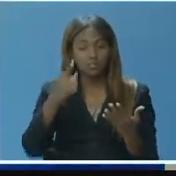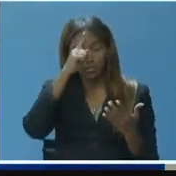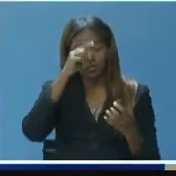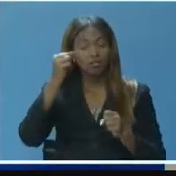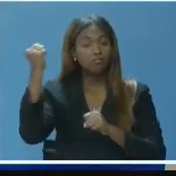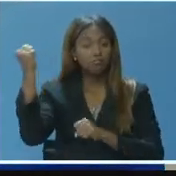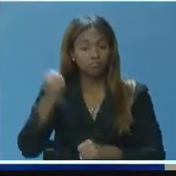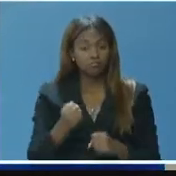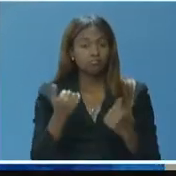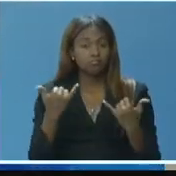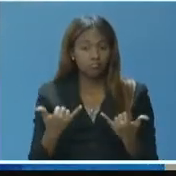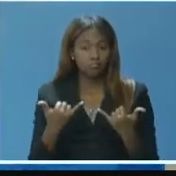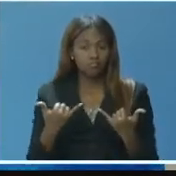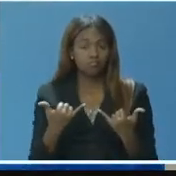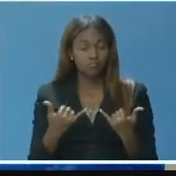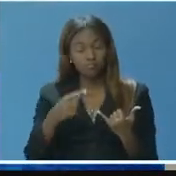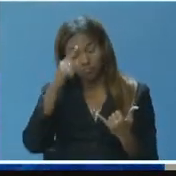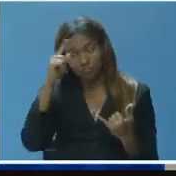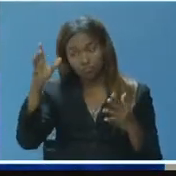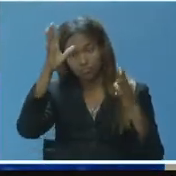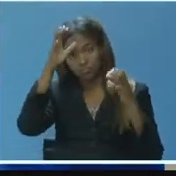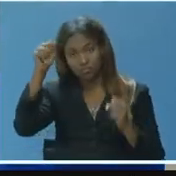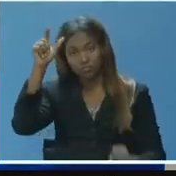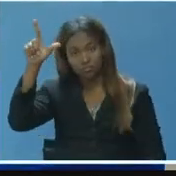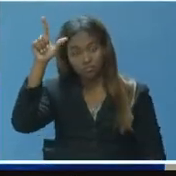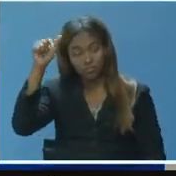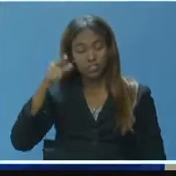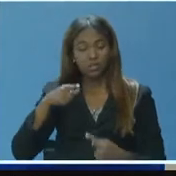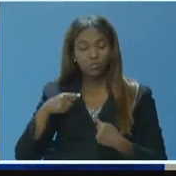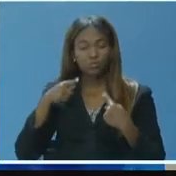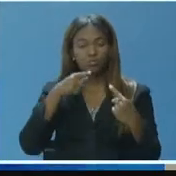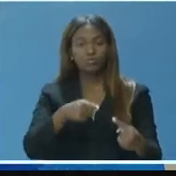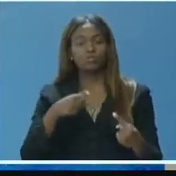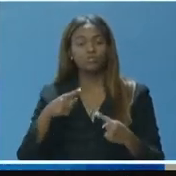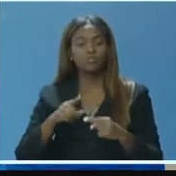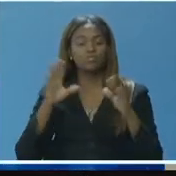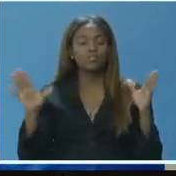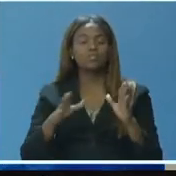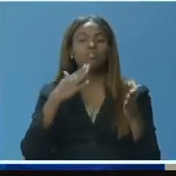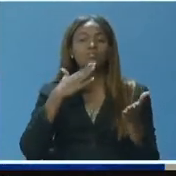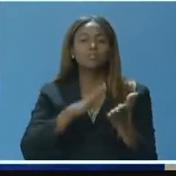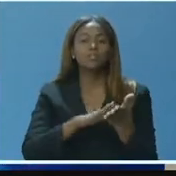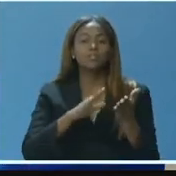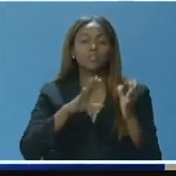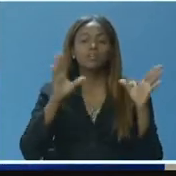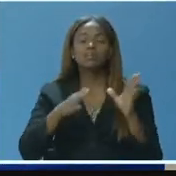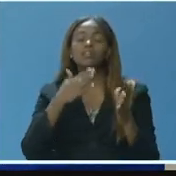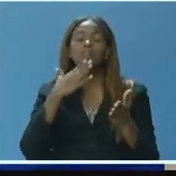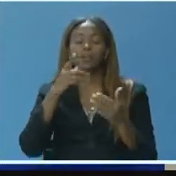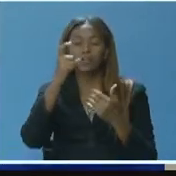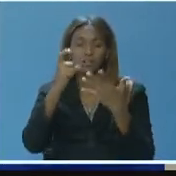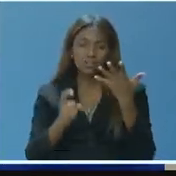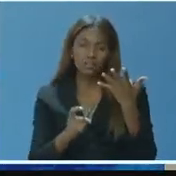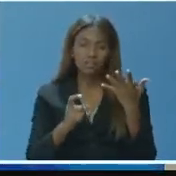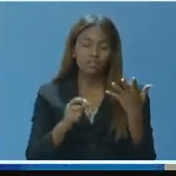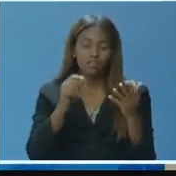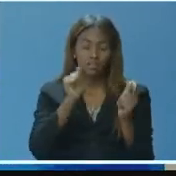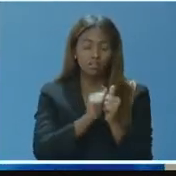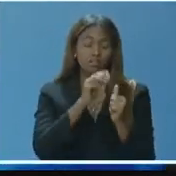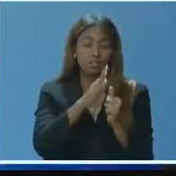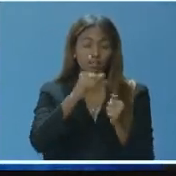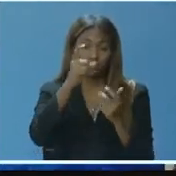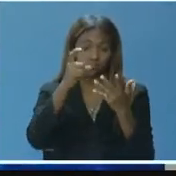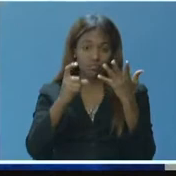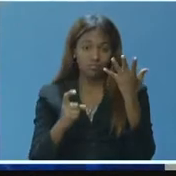fuerte del presidente Luis Abinader en la lucha contra el fraude y la corrupción. Y son unas medidas